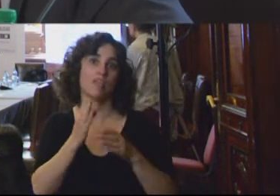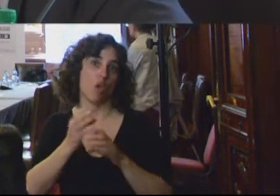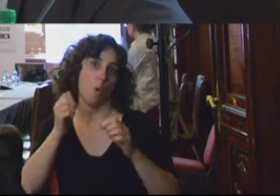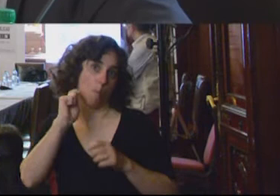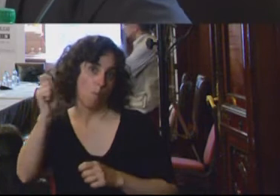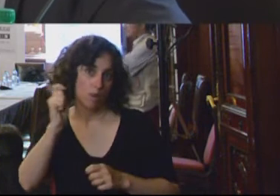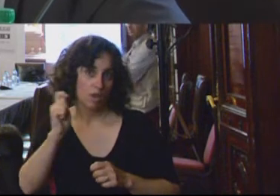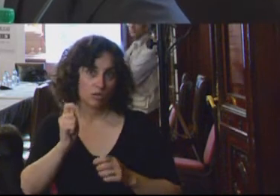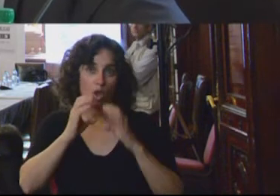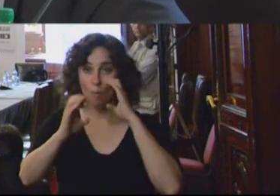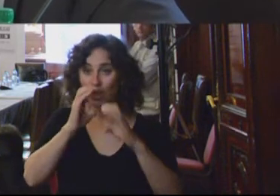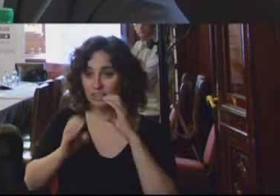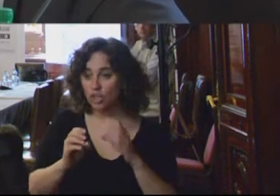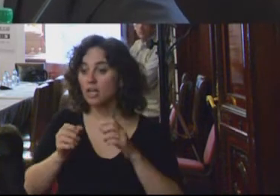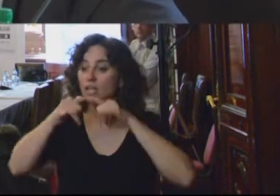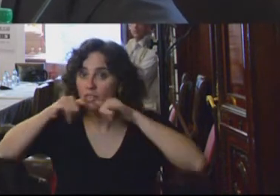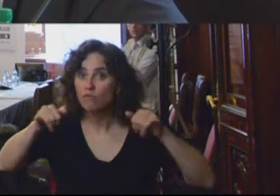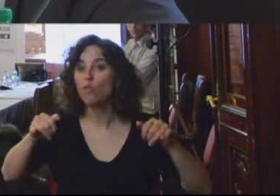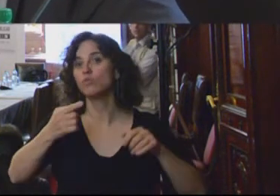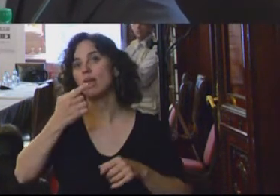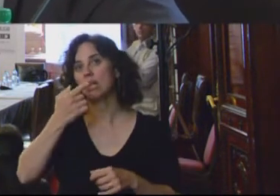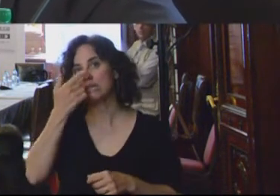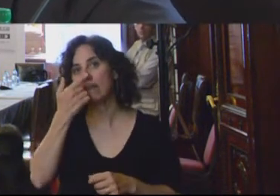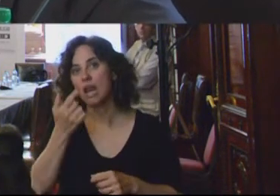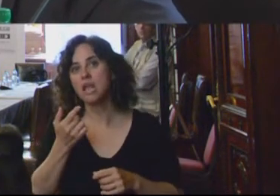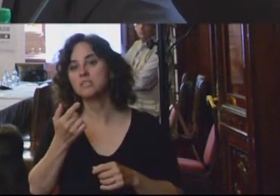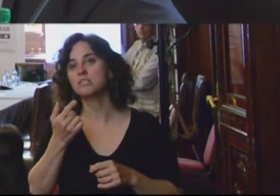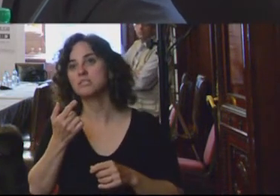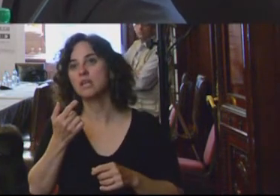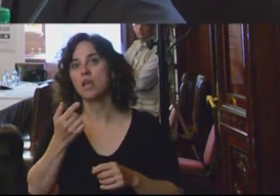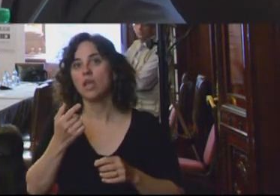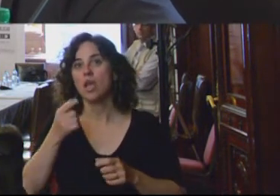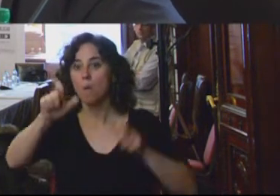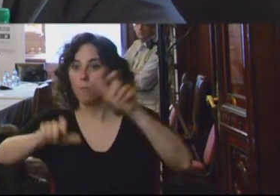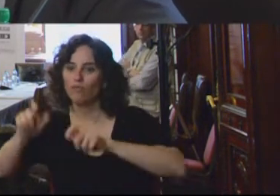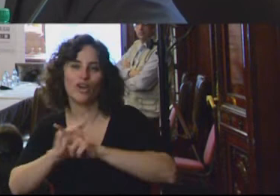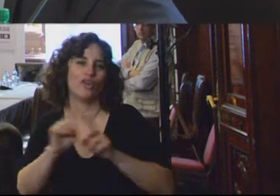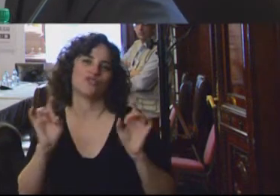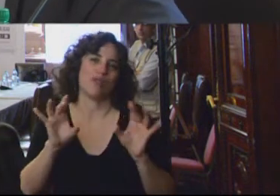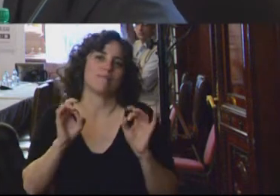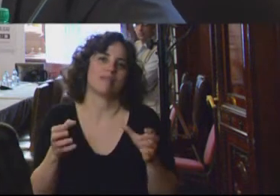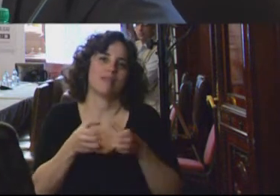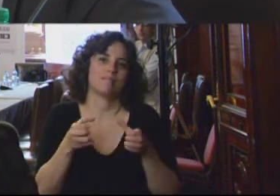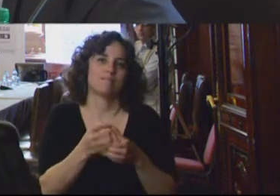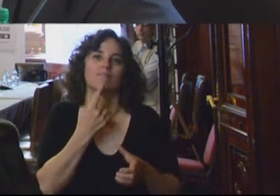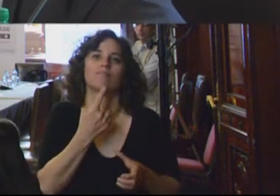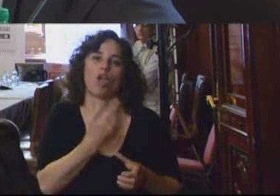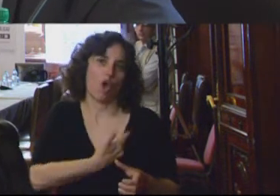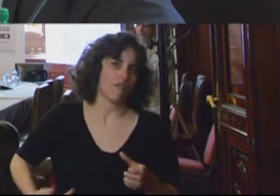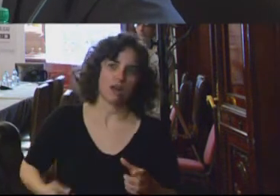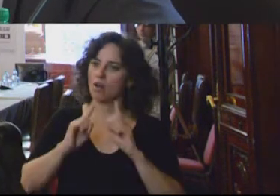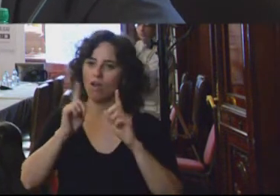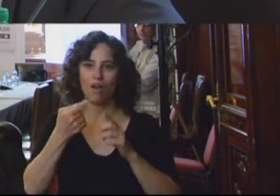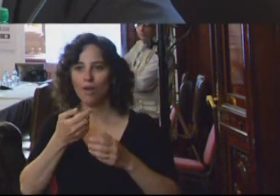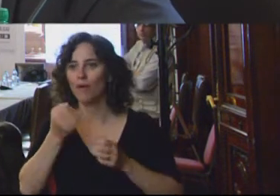difundan o trabajen sobre temas de interés público y no tanto de interés partidario particular del gobierno.